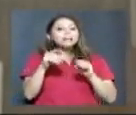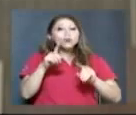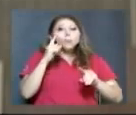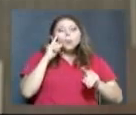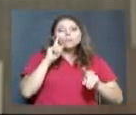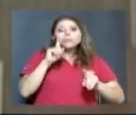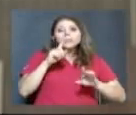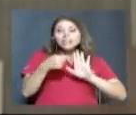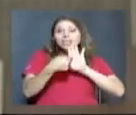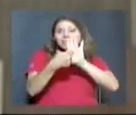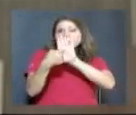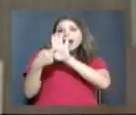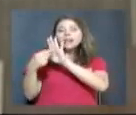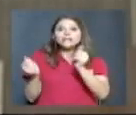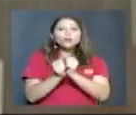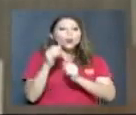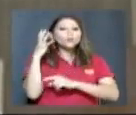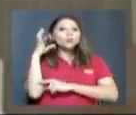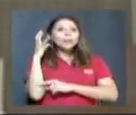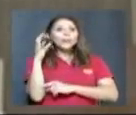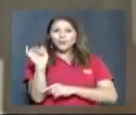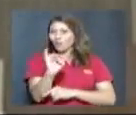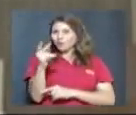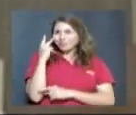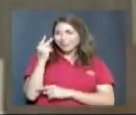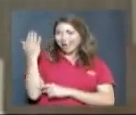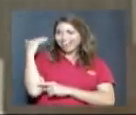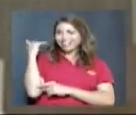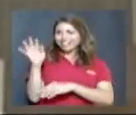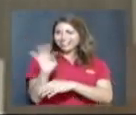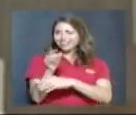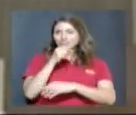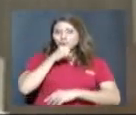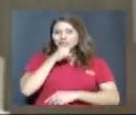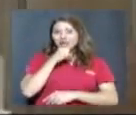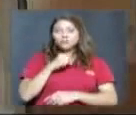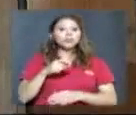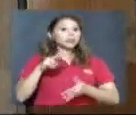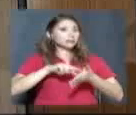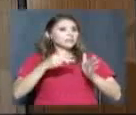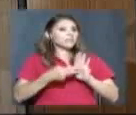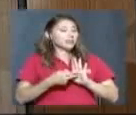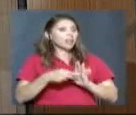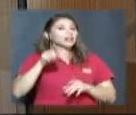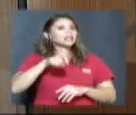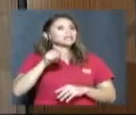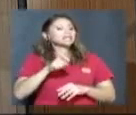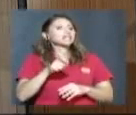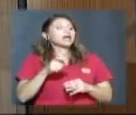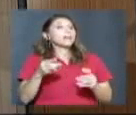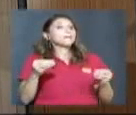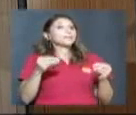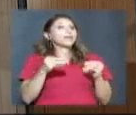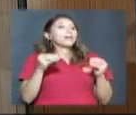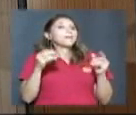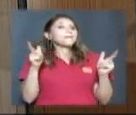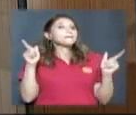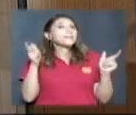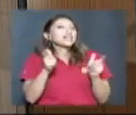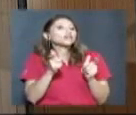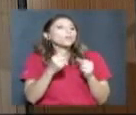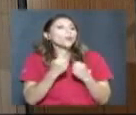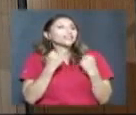televisores viejos, ¿verdad? Y entonces complementando, necesitas sí, menos potencia incluso, para tener una cobertura de calidad. Sí. No es como el